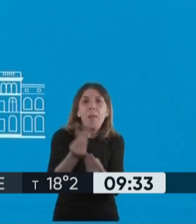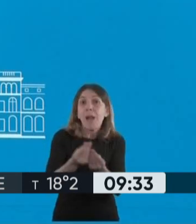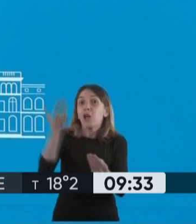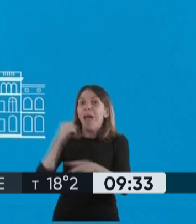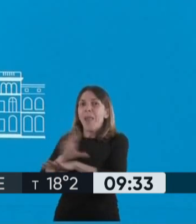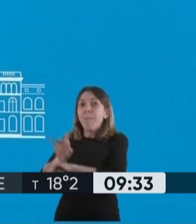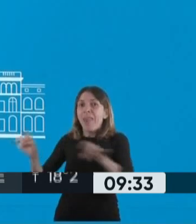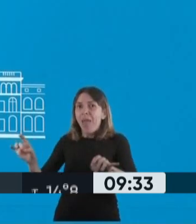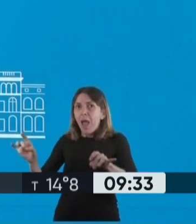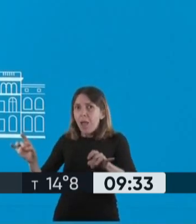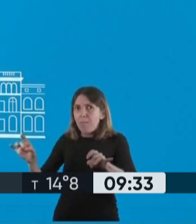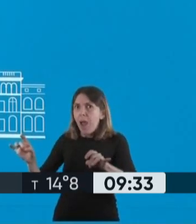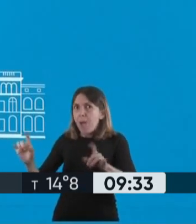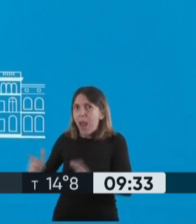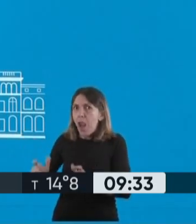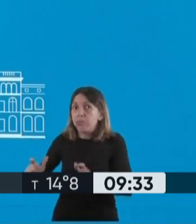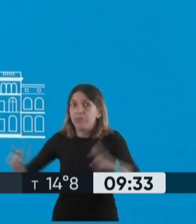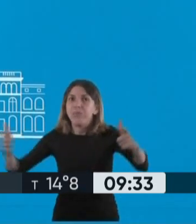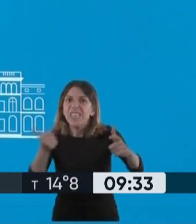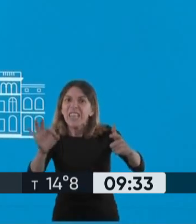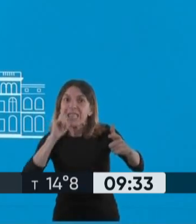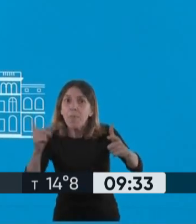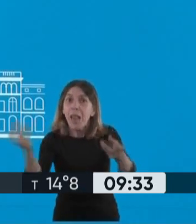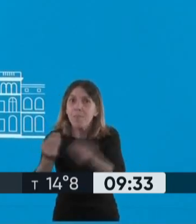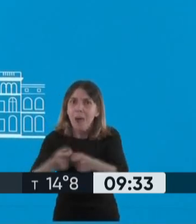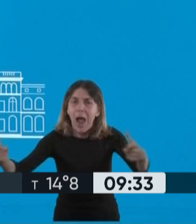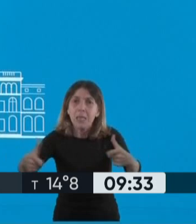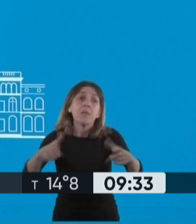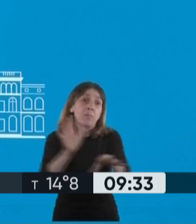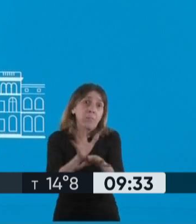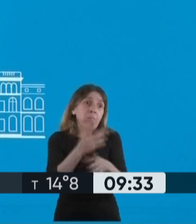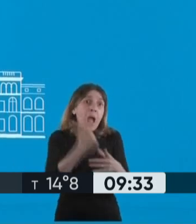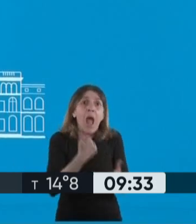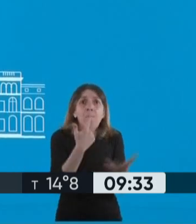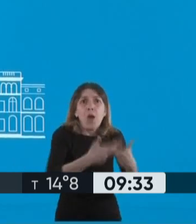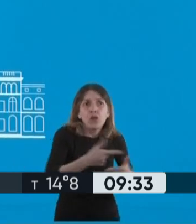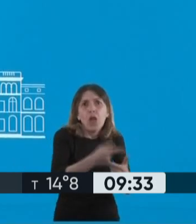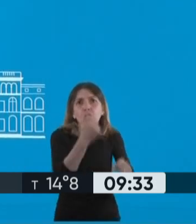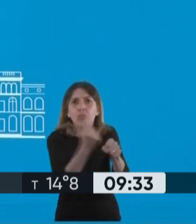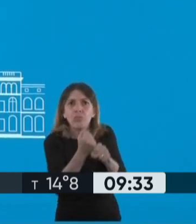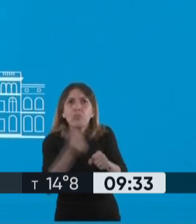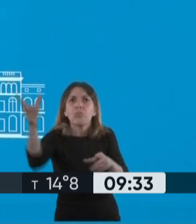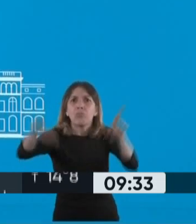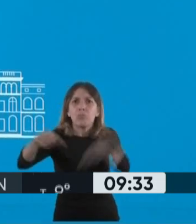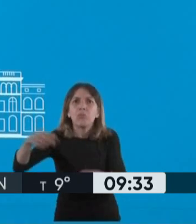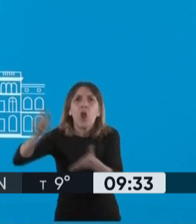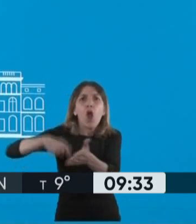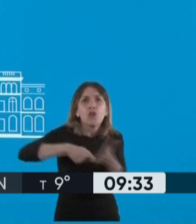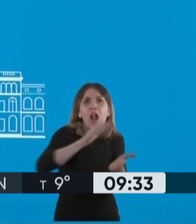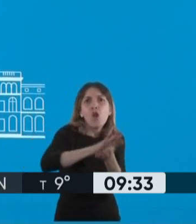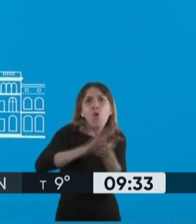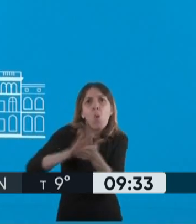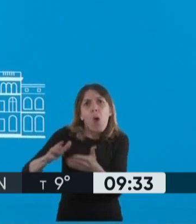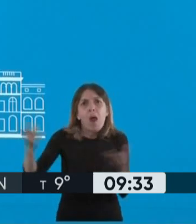la pandemia. Todo el crecimiento que vaya a la creación de empleo y empleo asalariado y empleo registrado nos